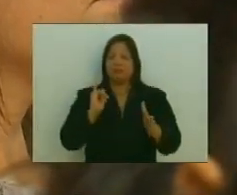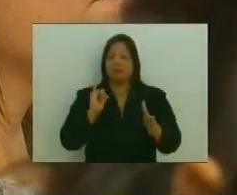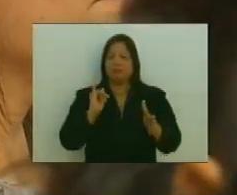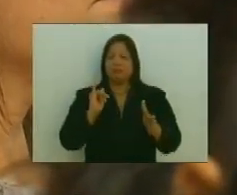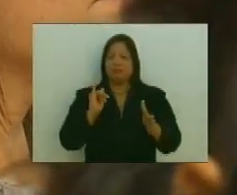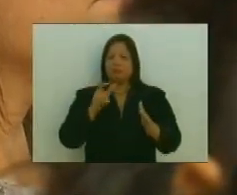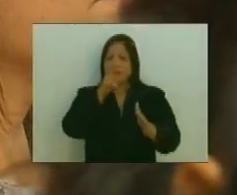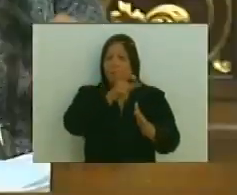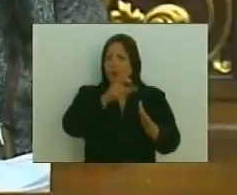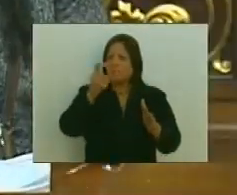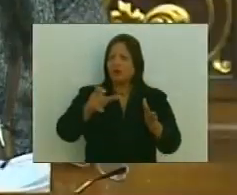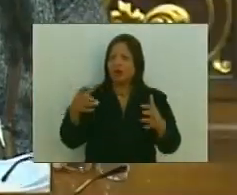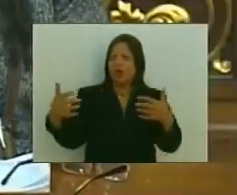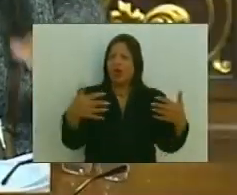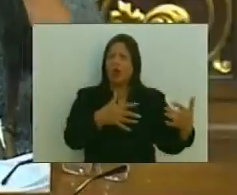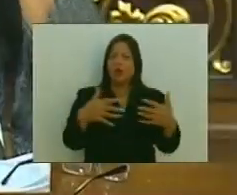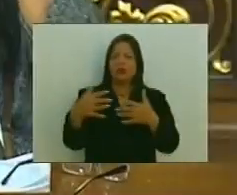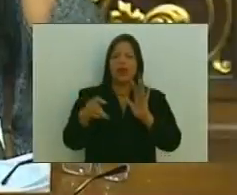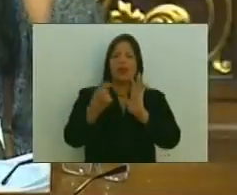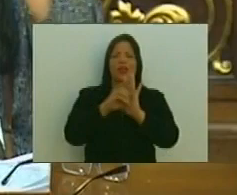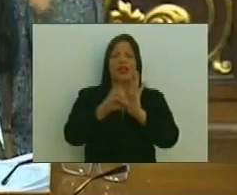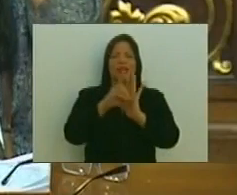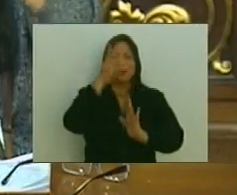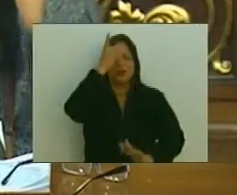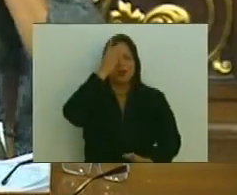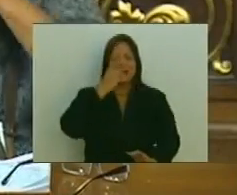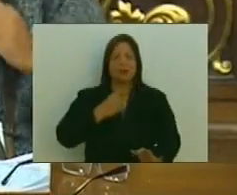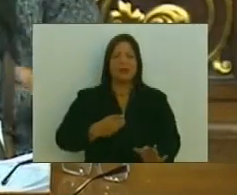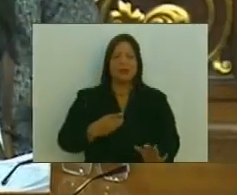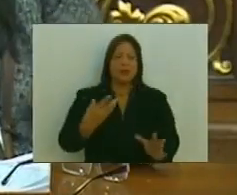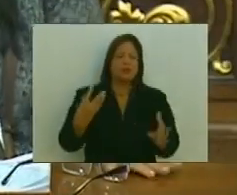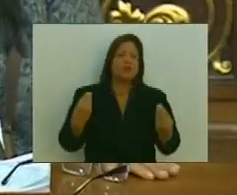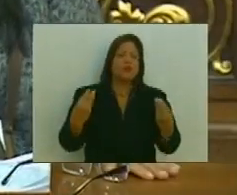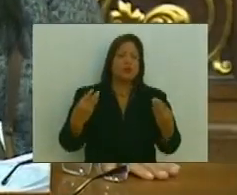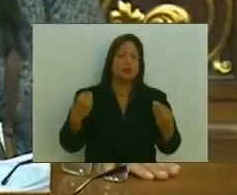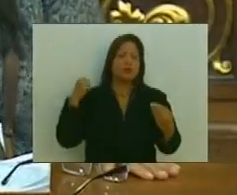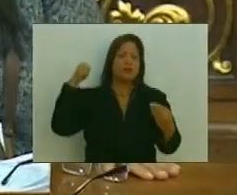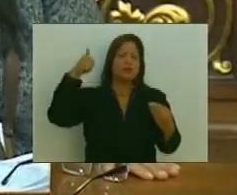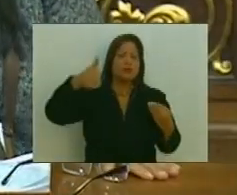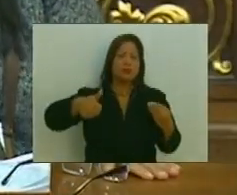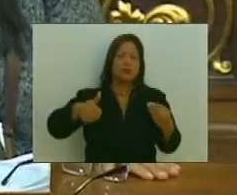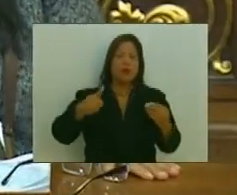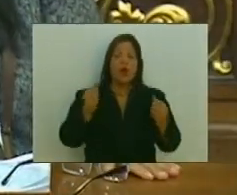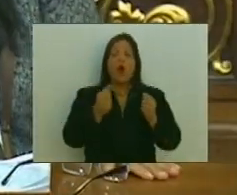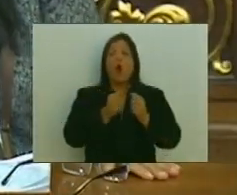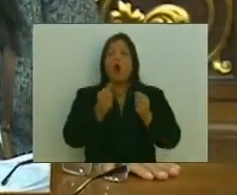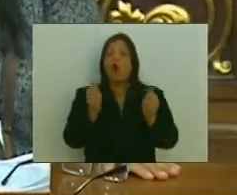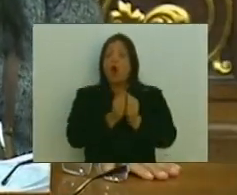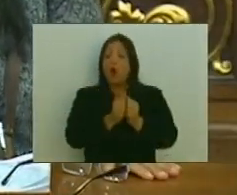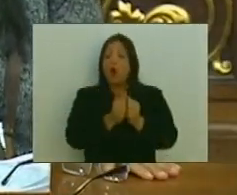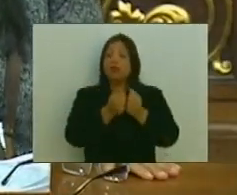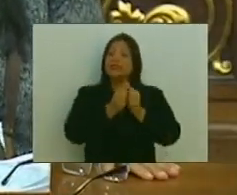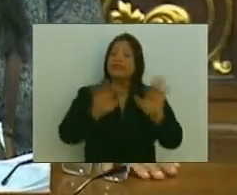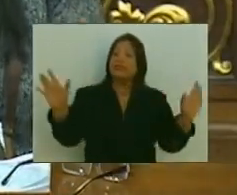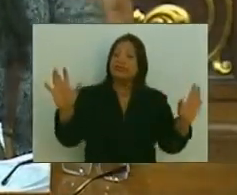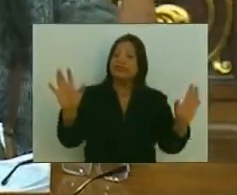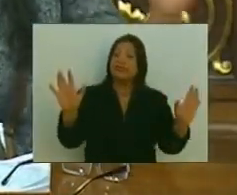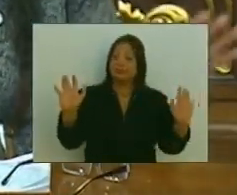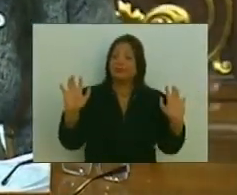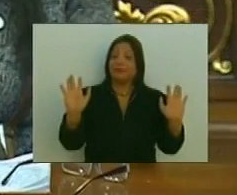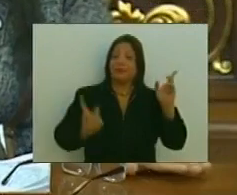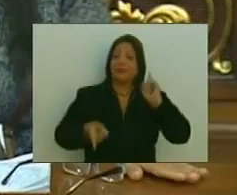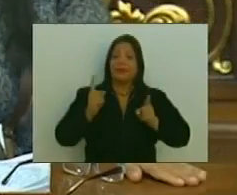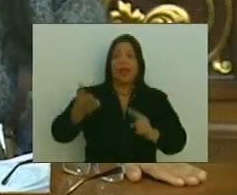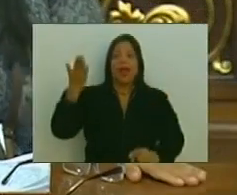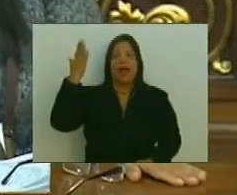han habido personas que han luchado por los derechos de las personas con discapacidad, personas con y sin discapacidad, desde antes de